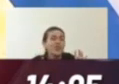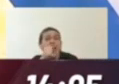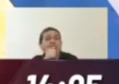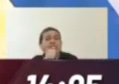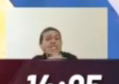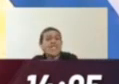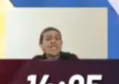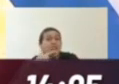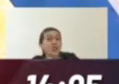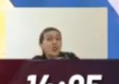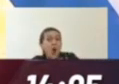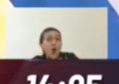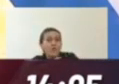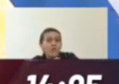ustedes.